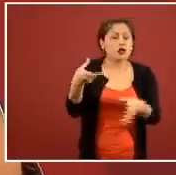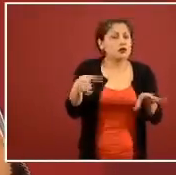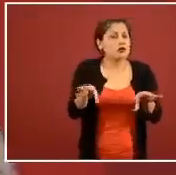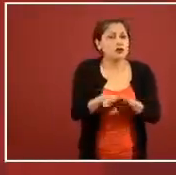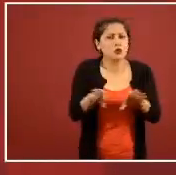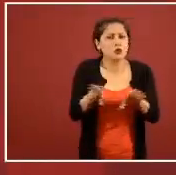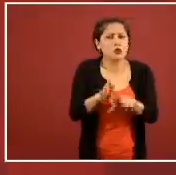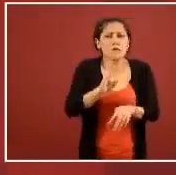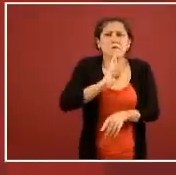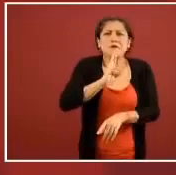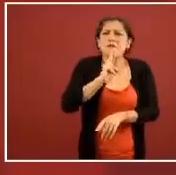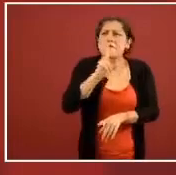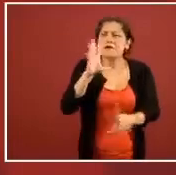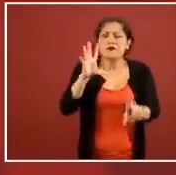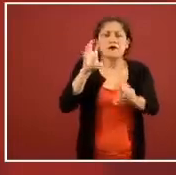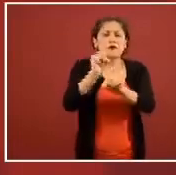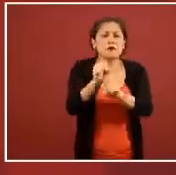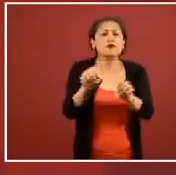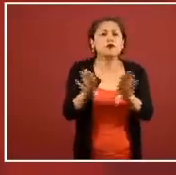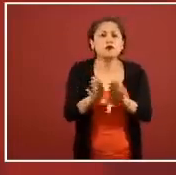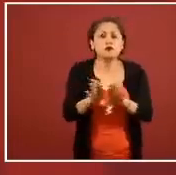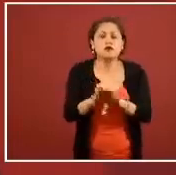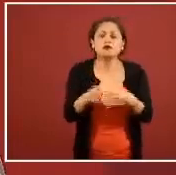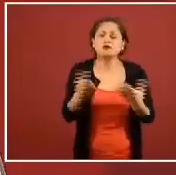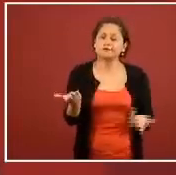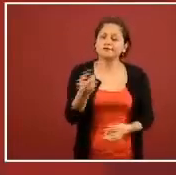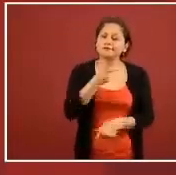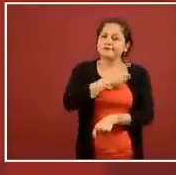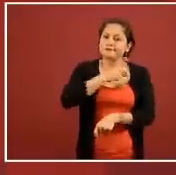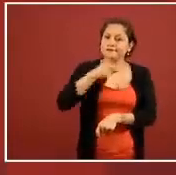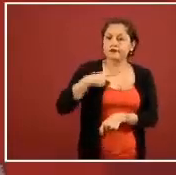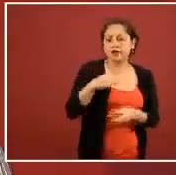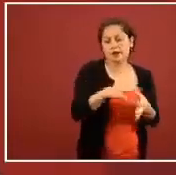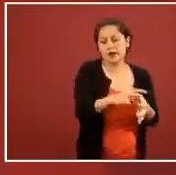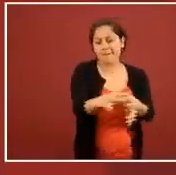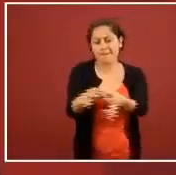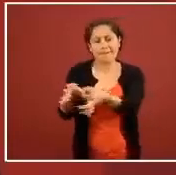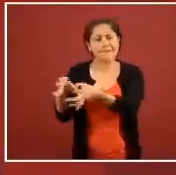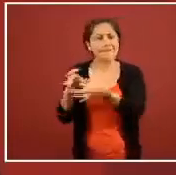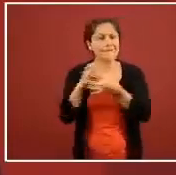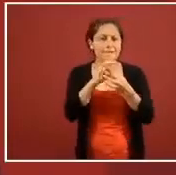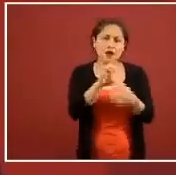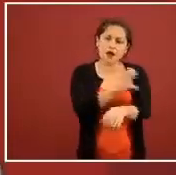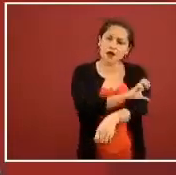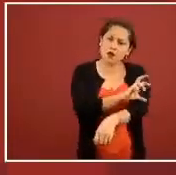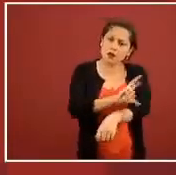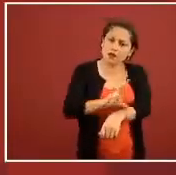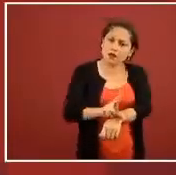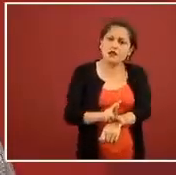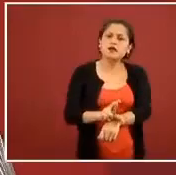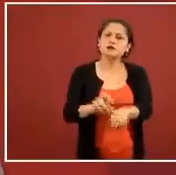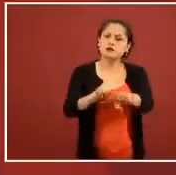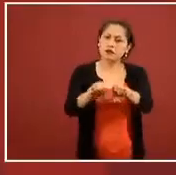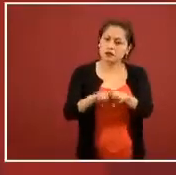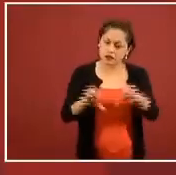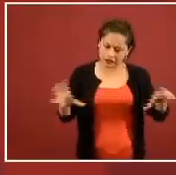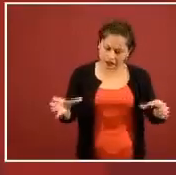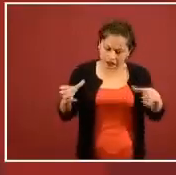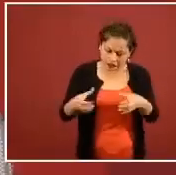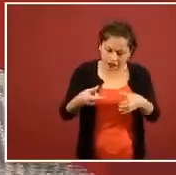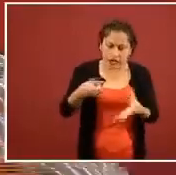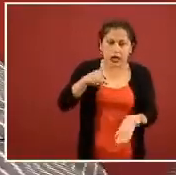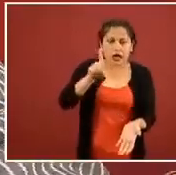es este sentido de unidad, de coordinación, de integración, una actitud generosa, donde